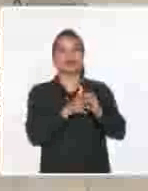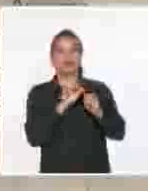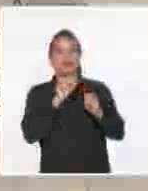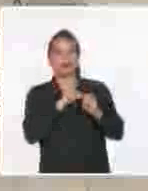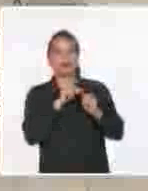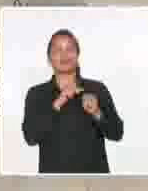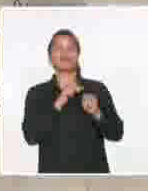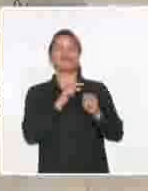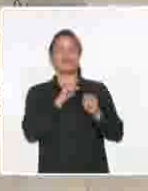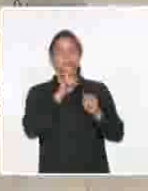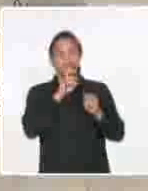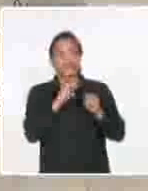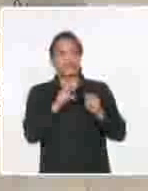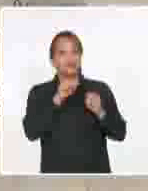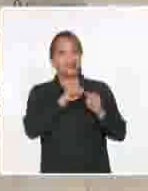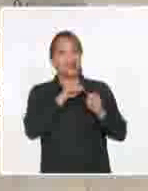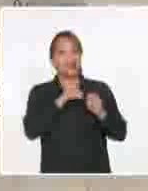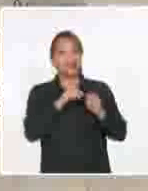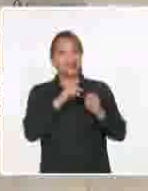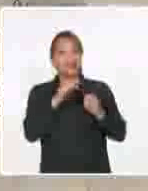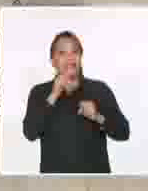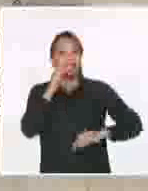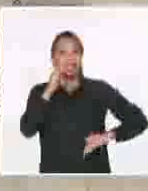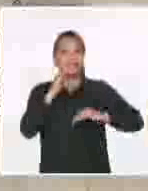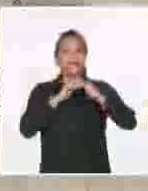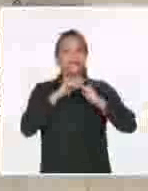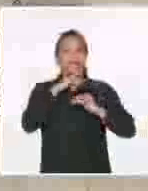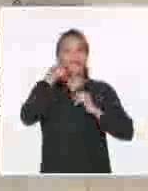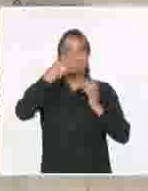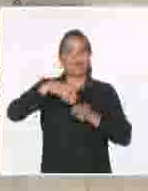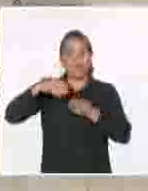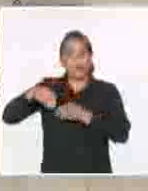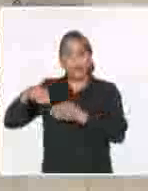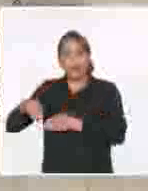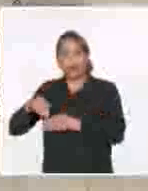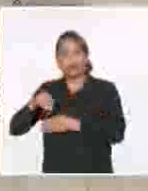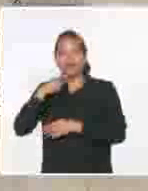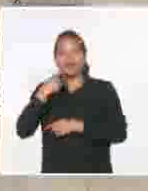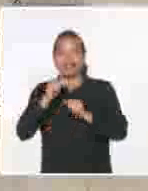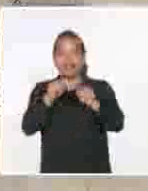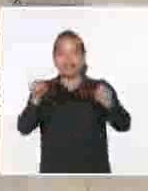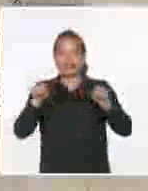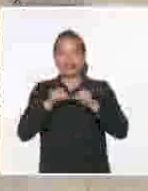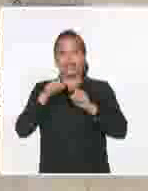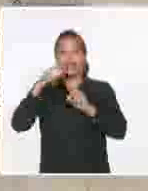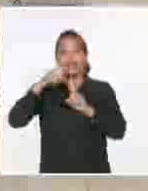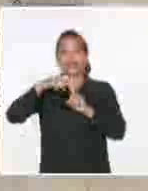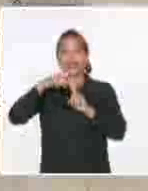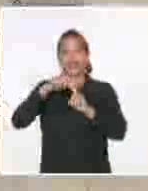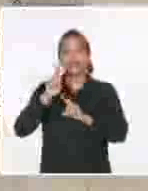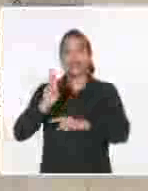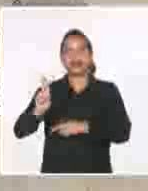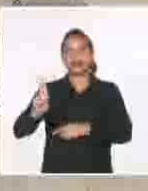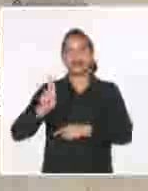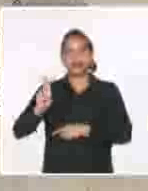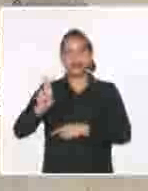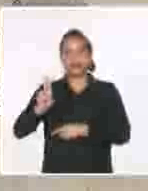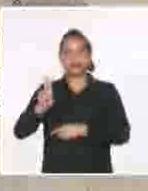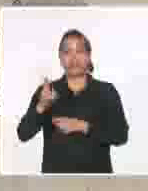cuando se había producido el pico de casos, cuando nuestras salas de terapia intensiva